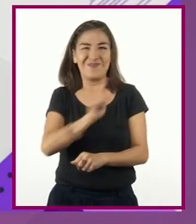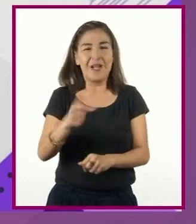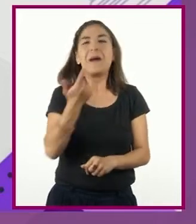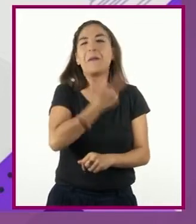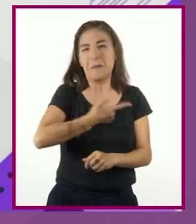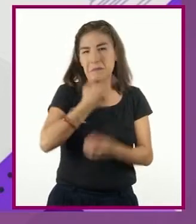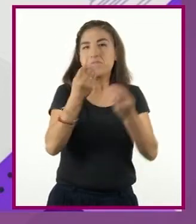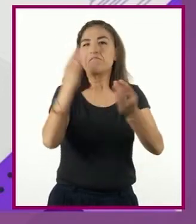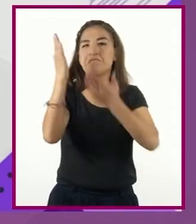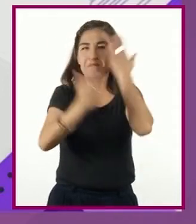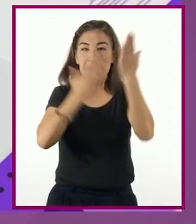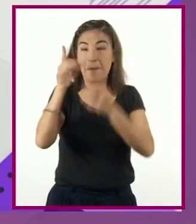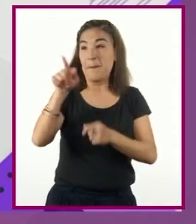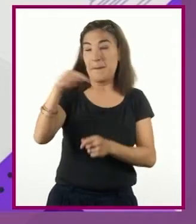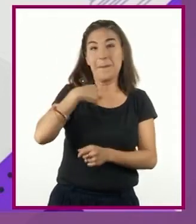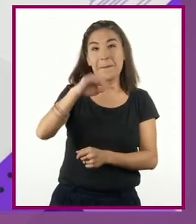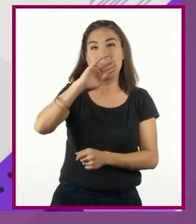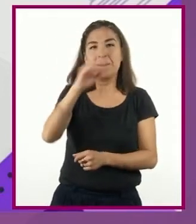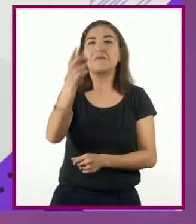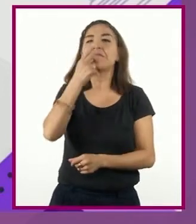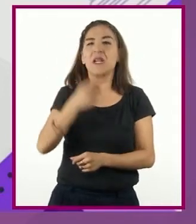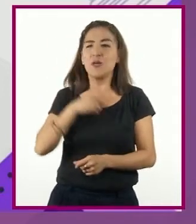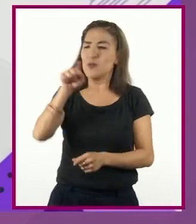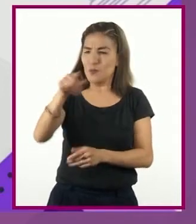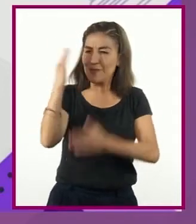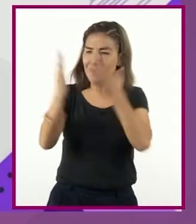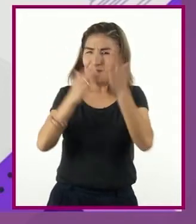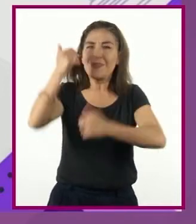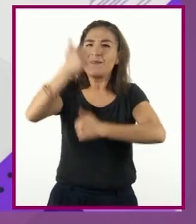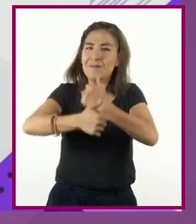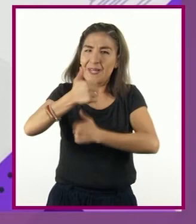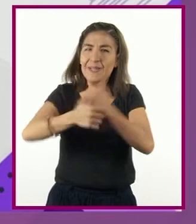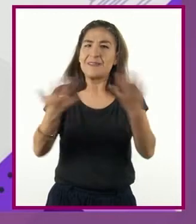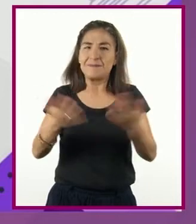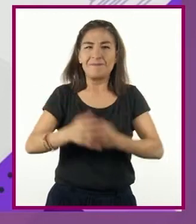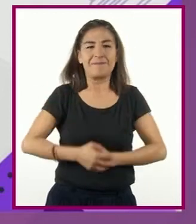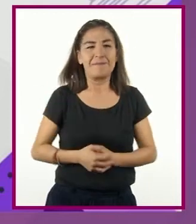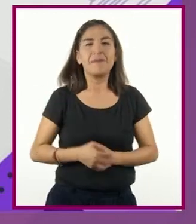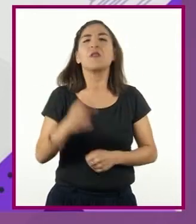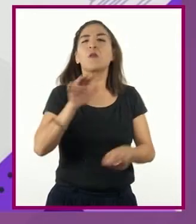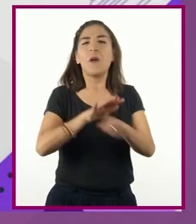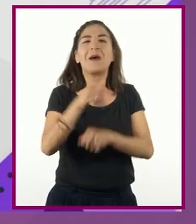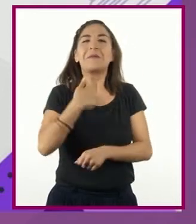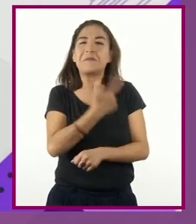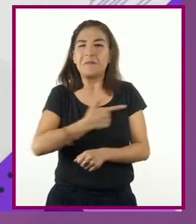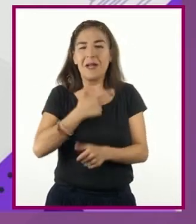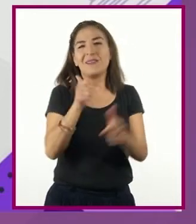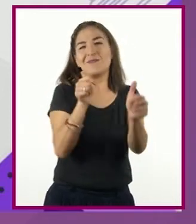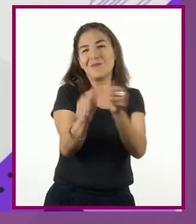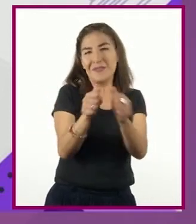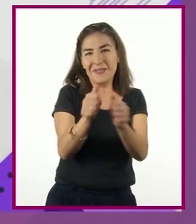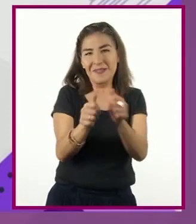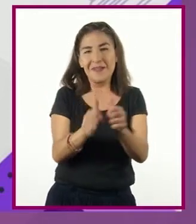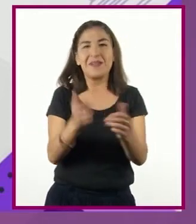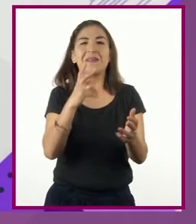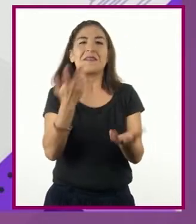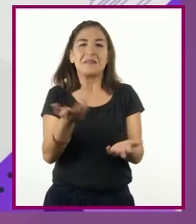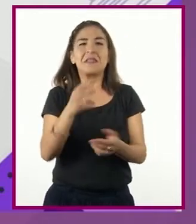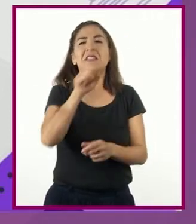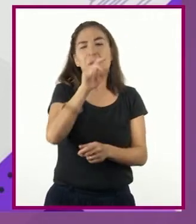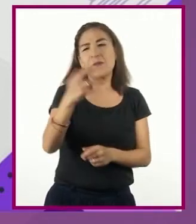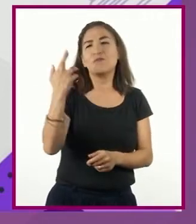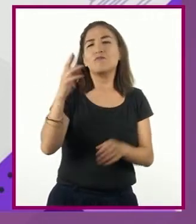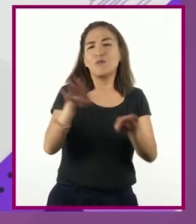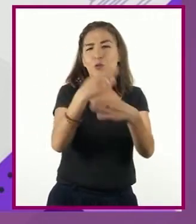estudiar. Mi mamá me dice que estudie una carrera. Mis pasatiempos son los videojuegos y escuchar música